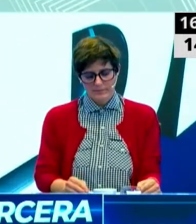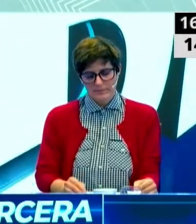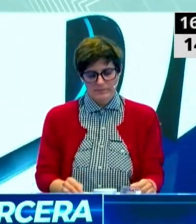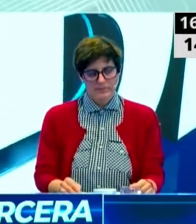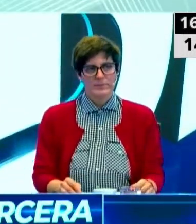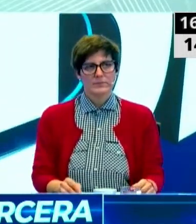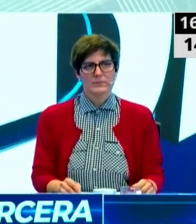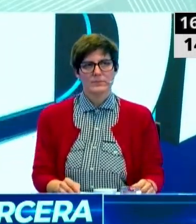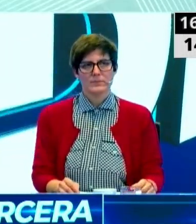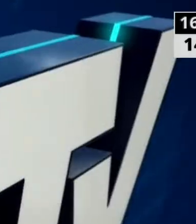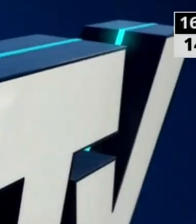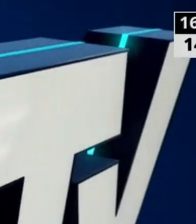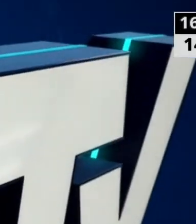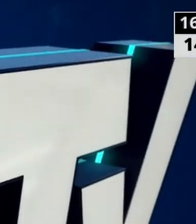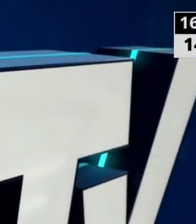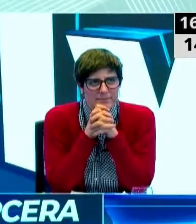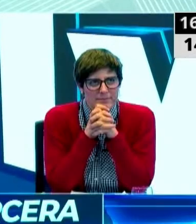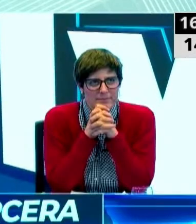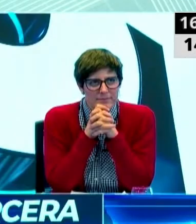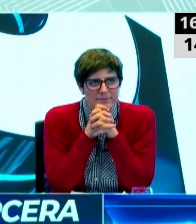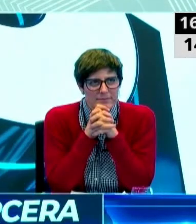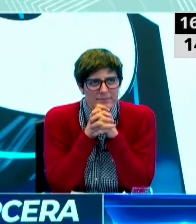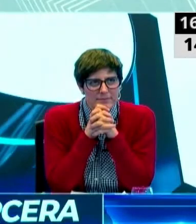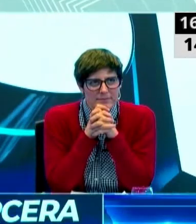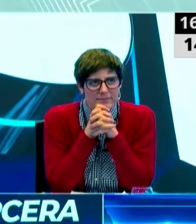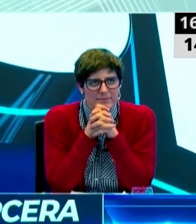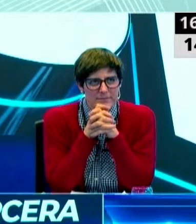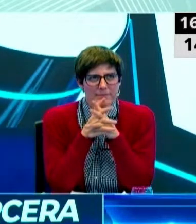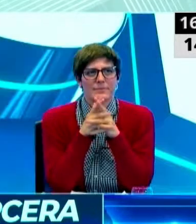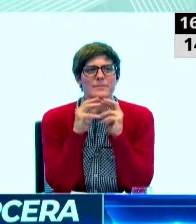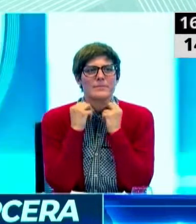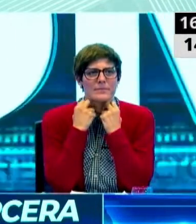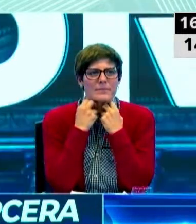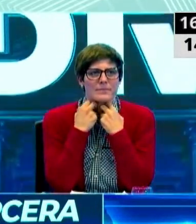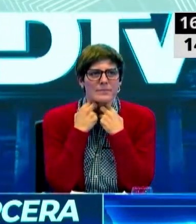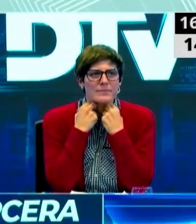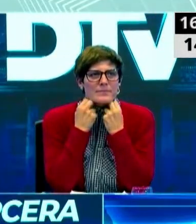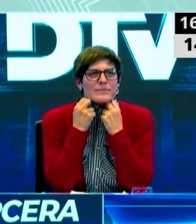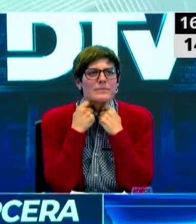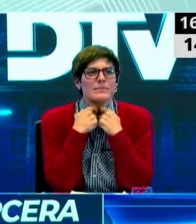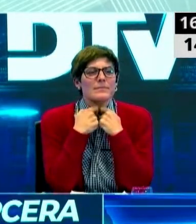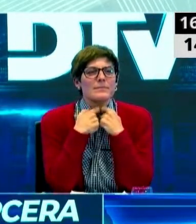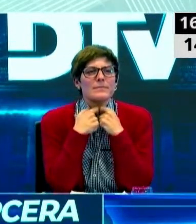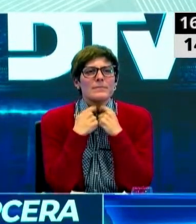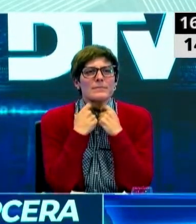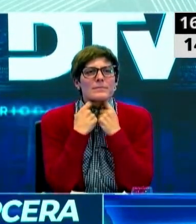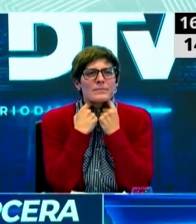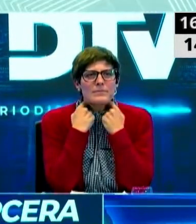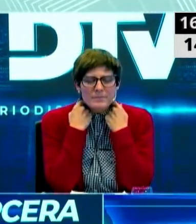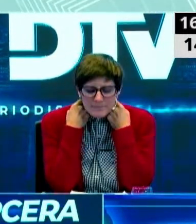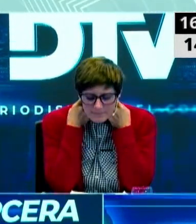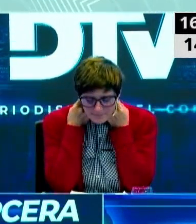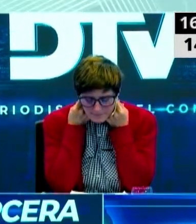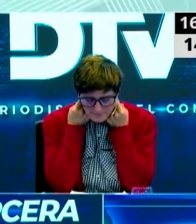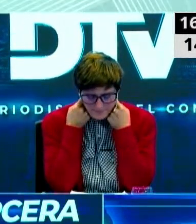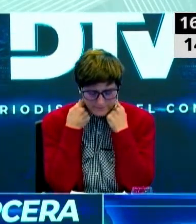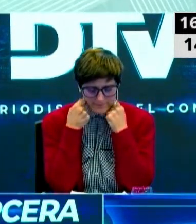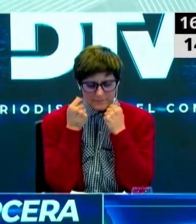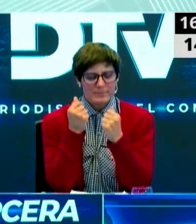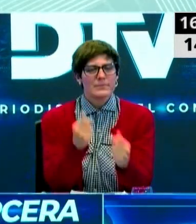los 46 millones de argentinos adentro. Se ha ajustado mucho la sintonía fina del